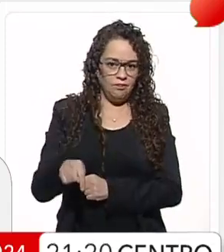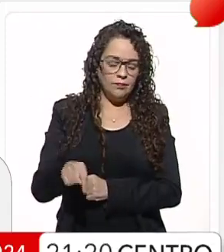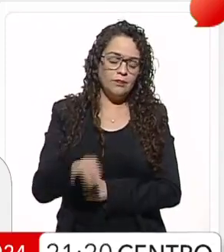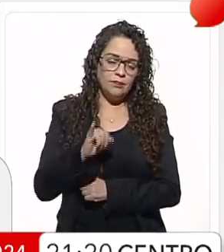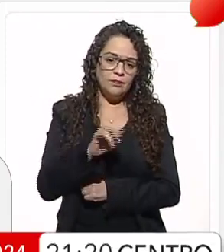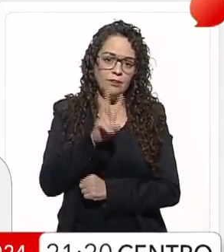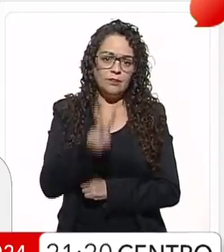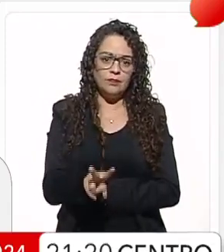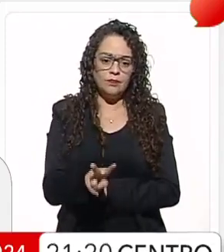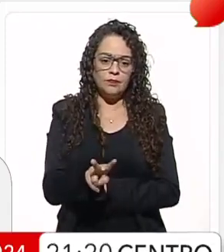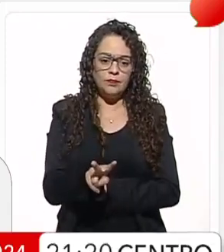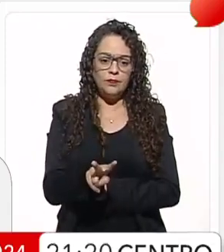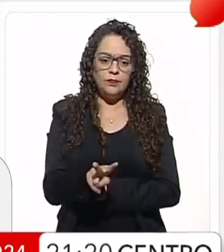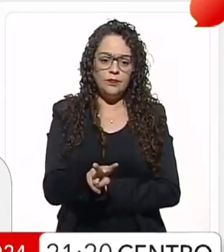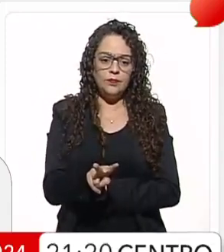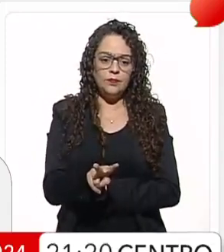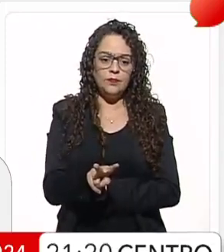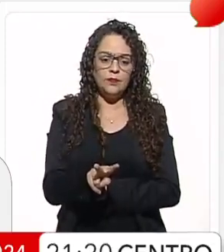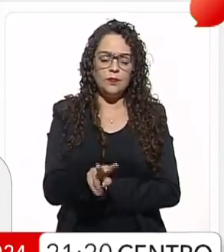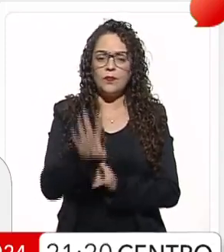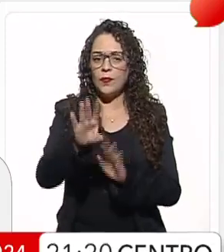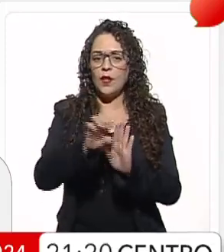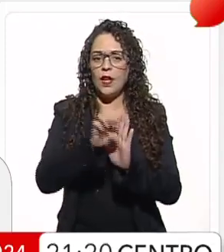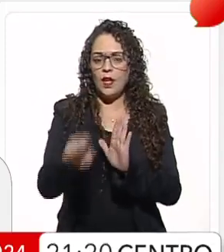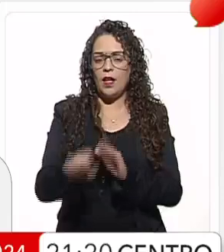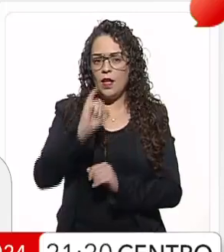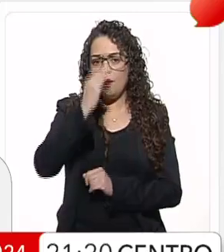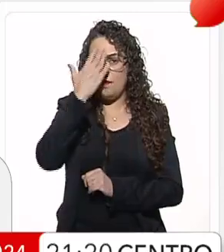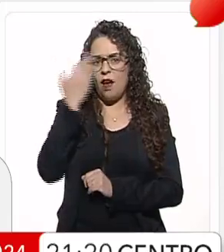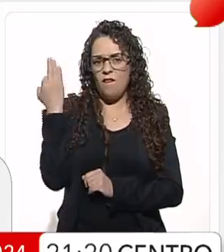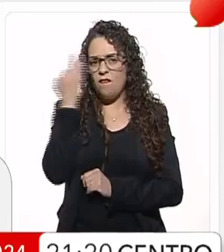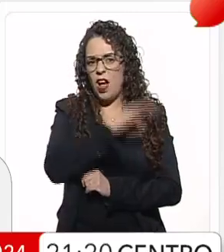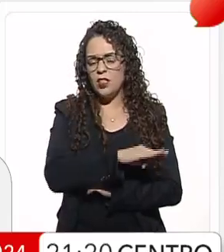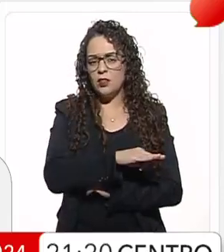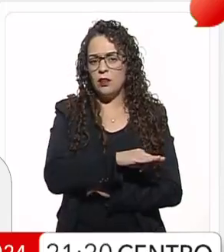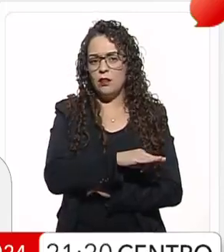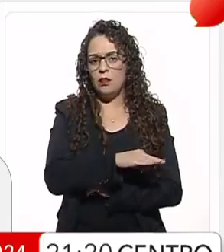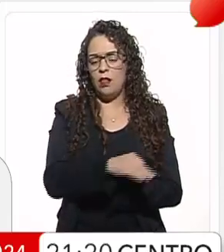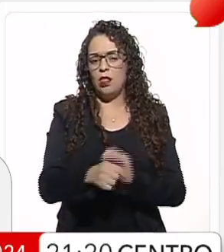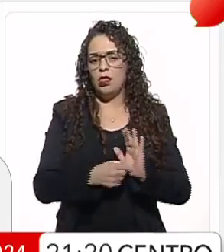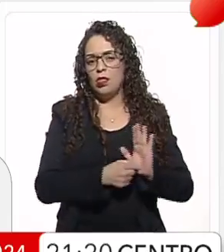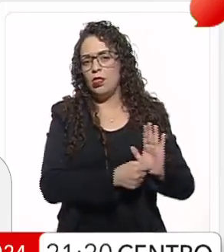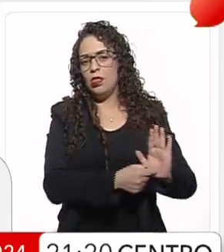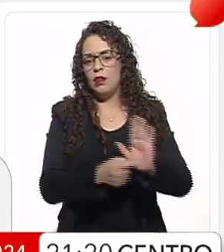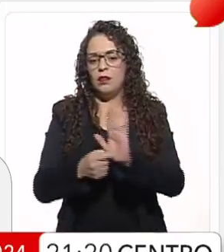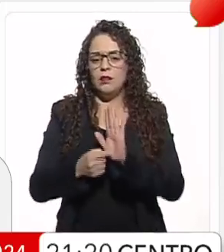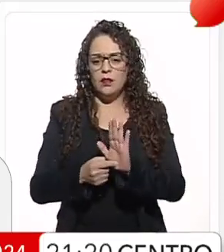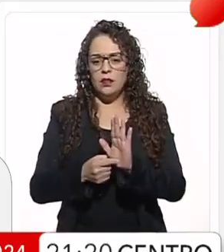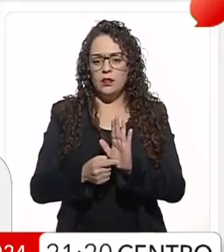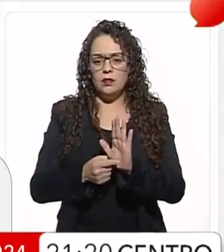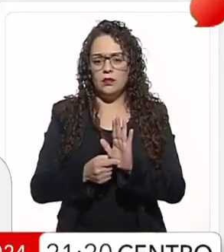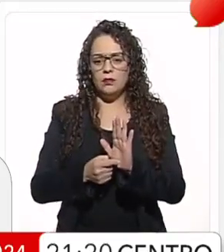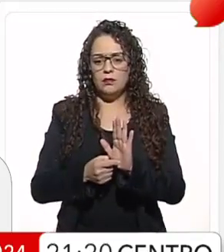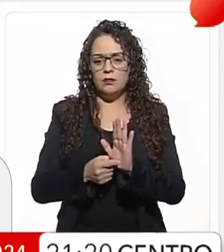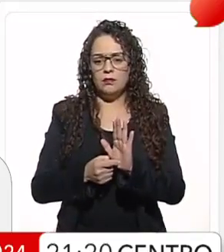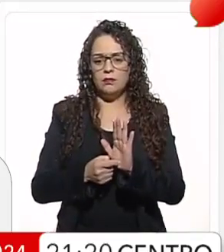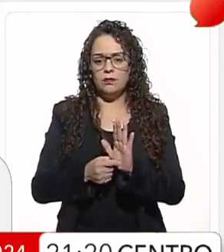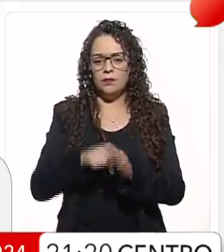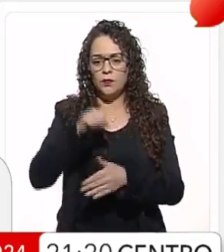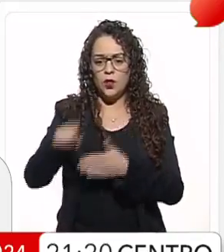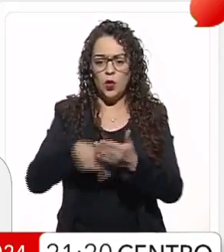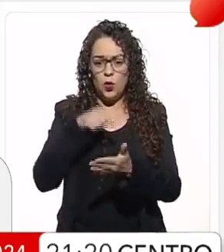en cuanto a publicar, por ejemplo, imágenes falsas de actos de campañas que estaban totalmente